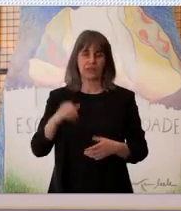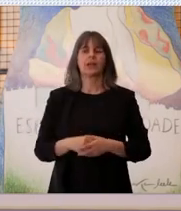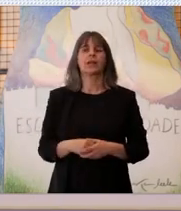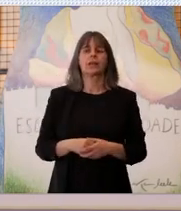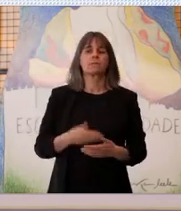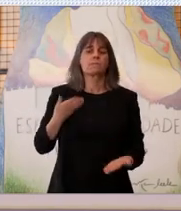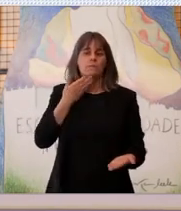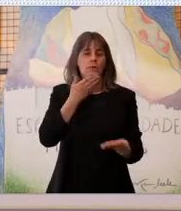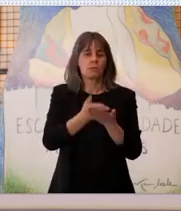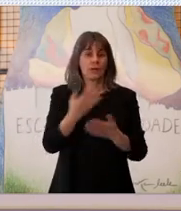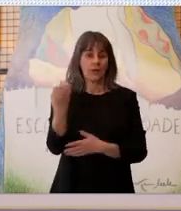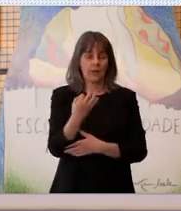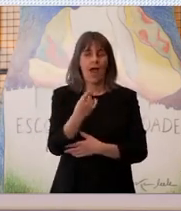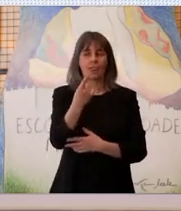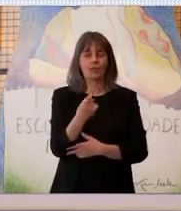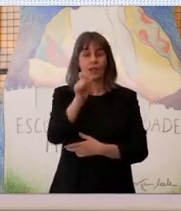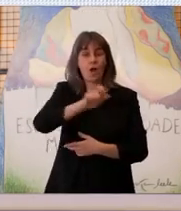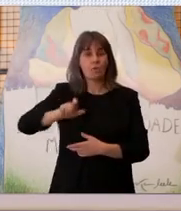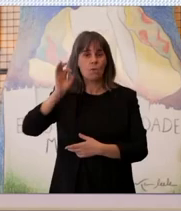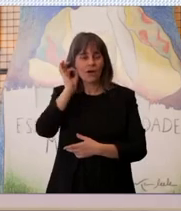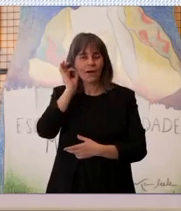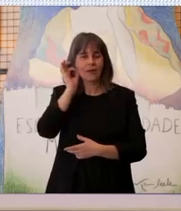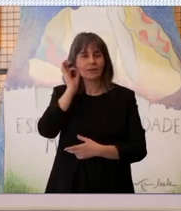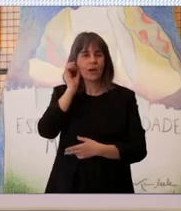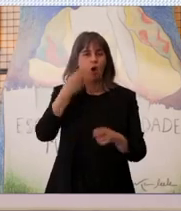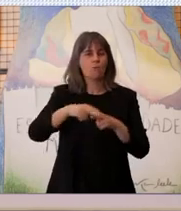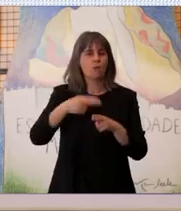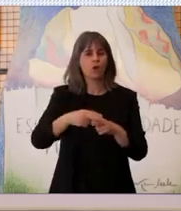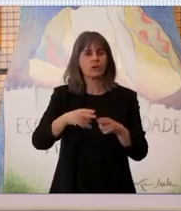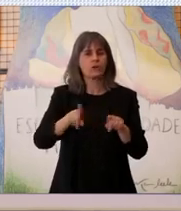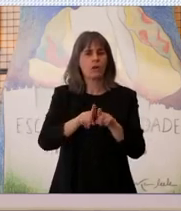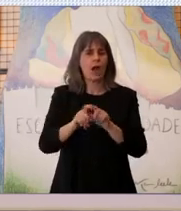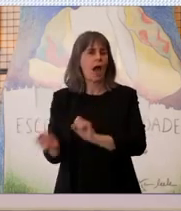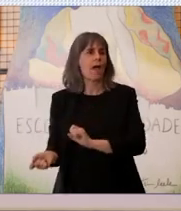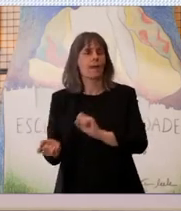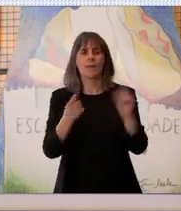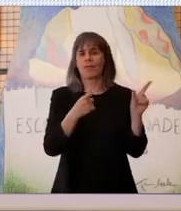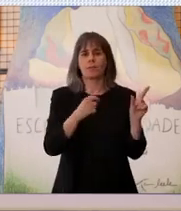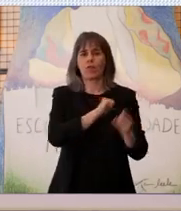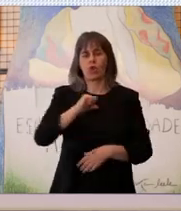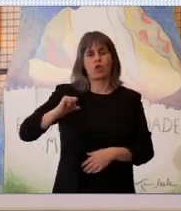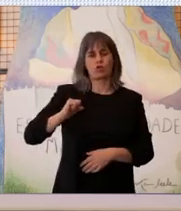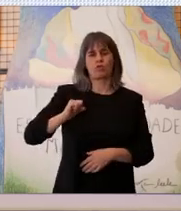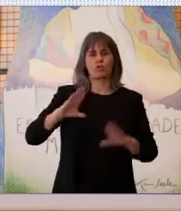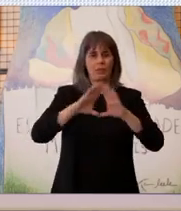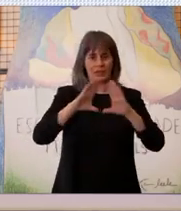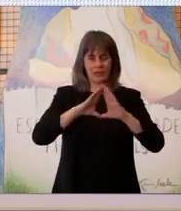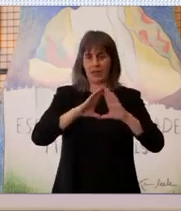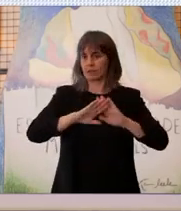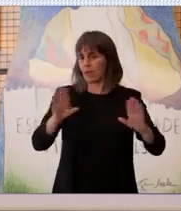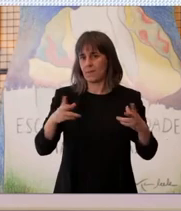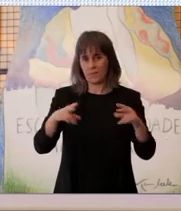que las mujeres dejen de hacer exclusivamente una política de emancipación feminista esa segunda parte que ella